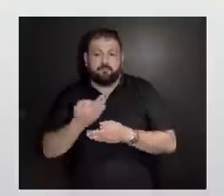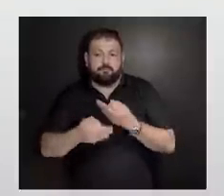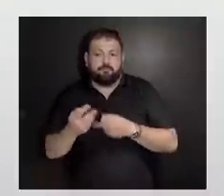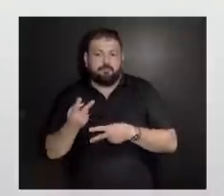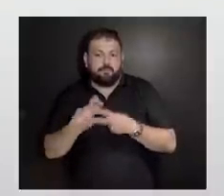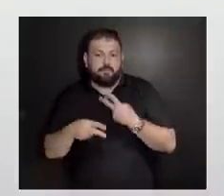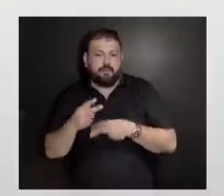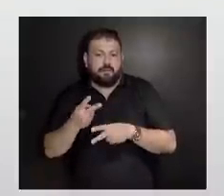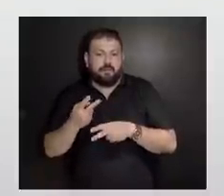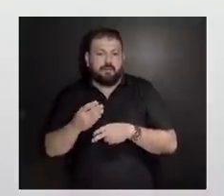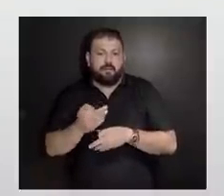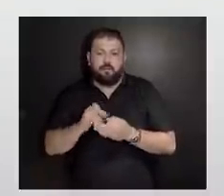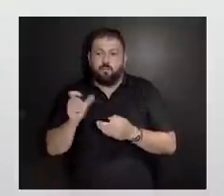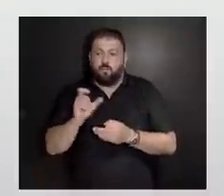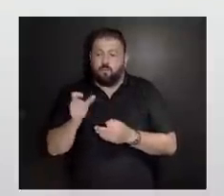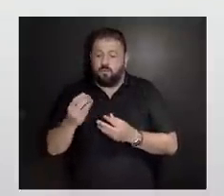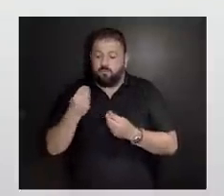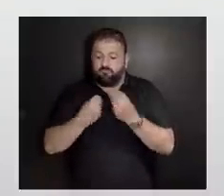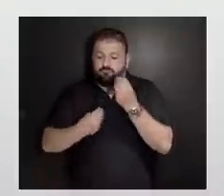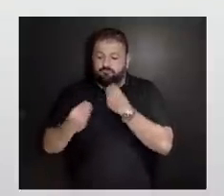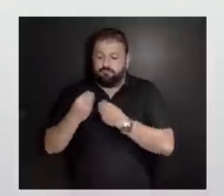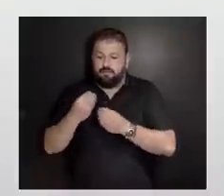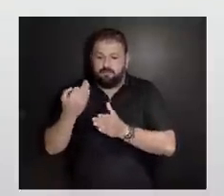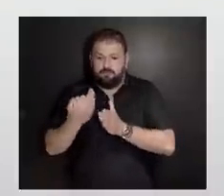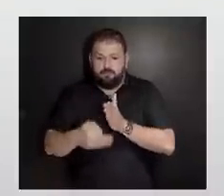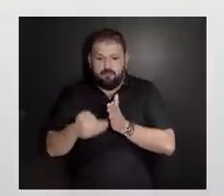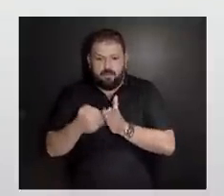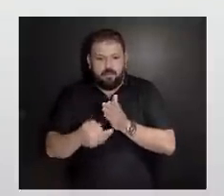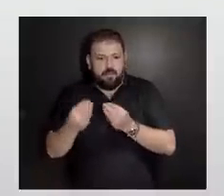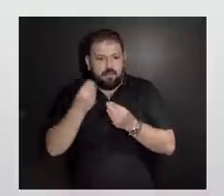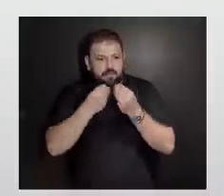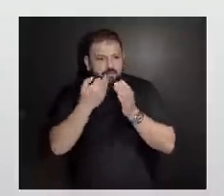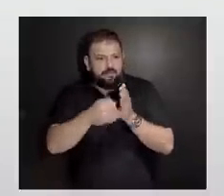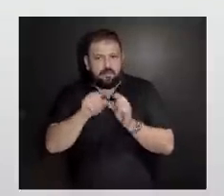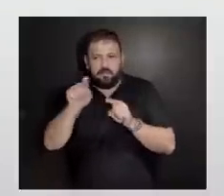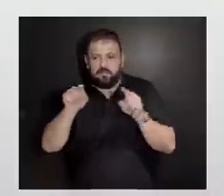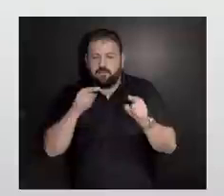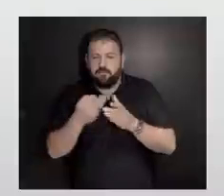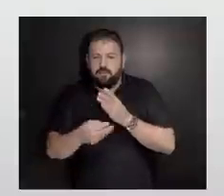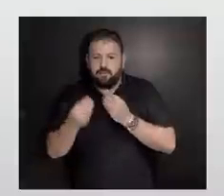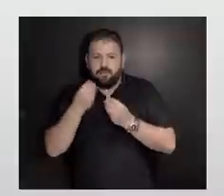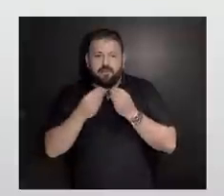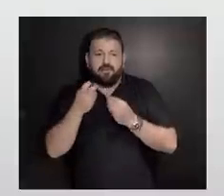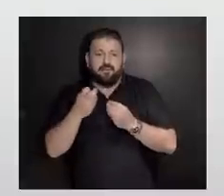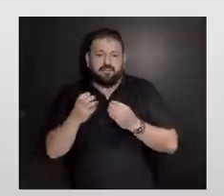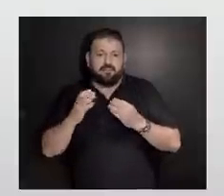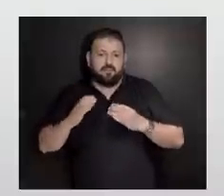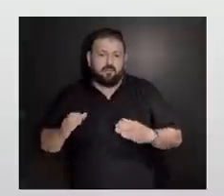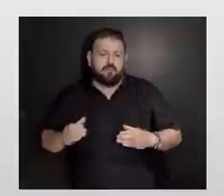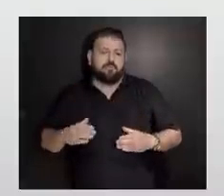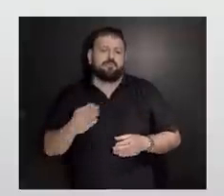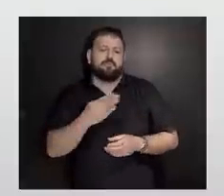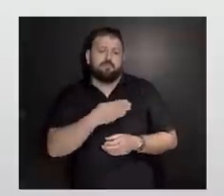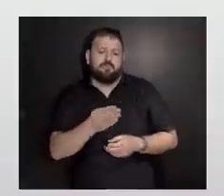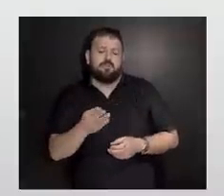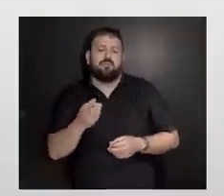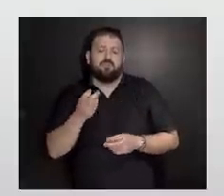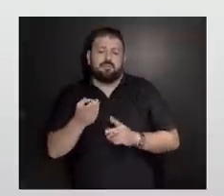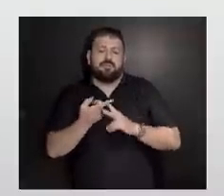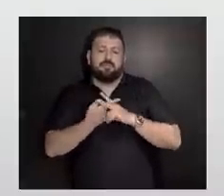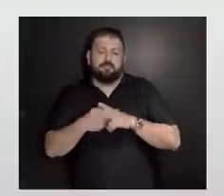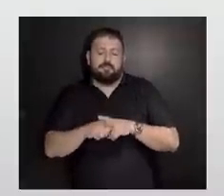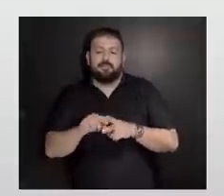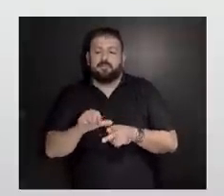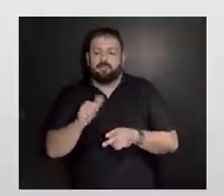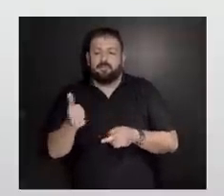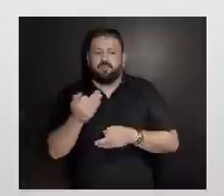cetónicos. Si no le estamos dando esta carga de carbohidratos o de energía, el cuerpo va a decir, bueno, pues entonces vamos a tomar